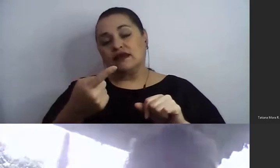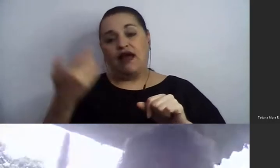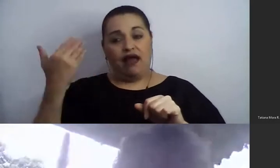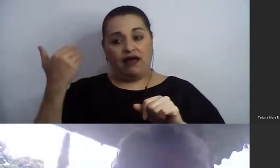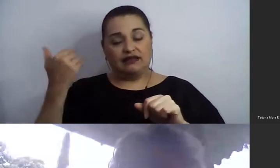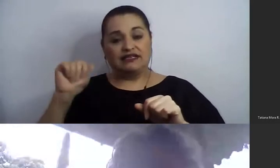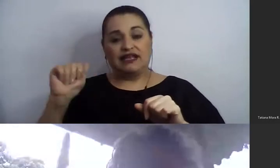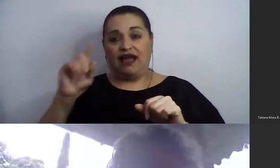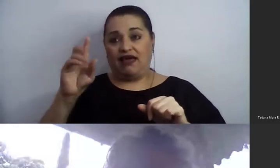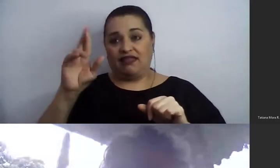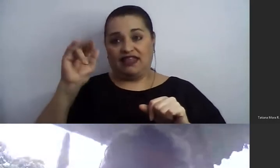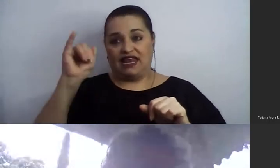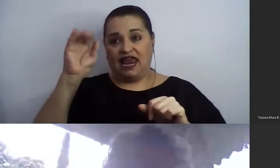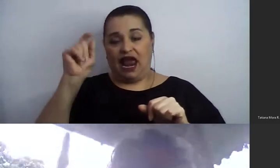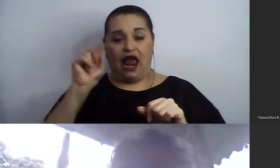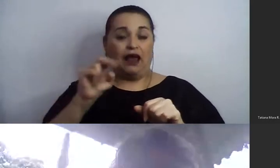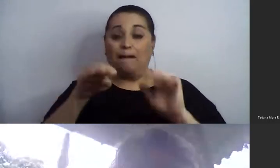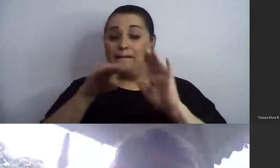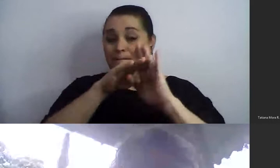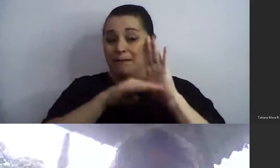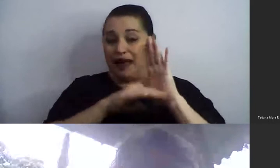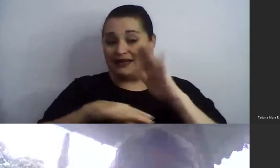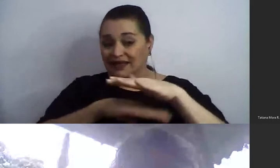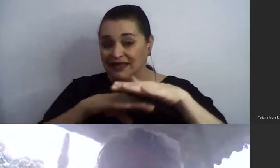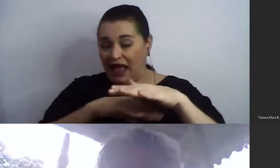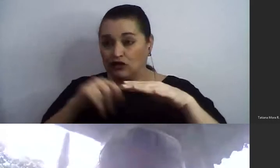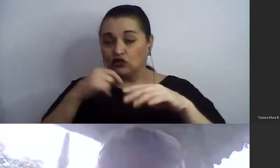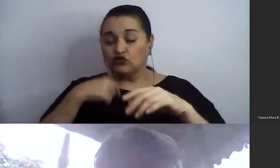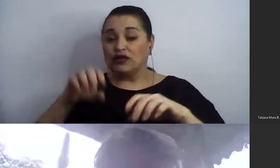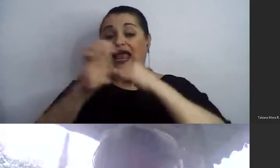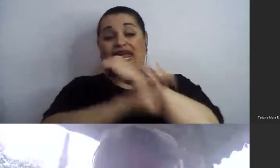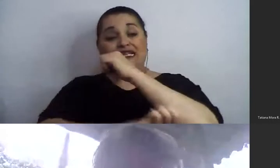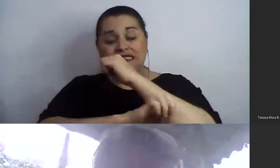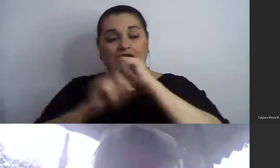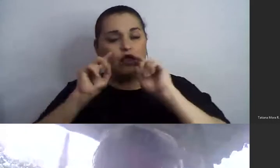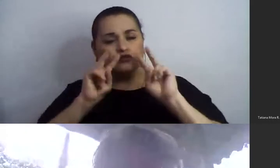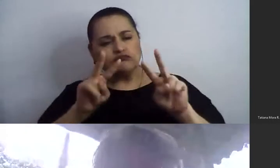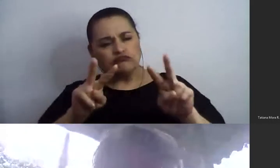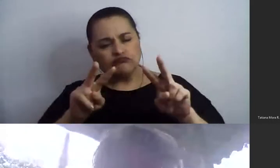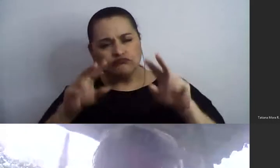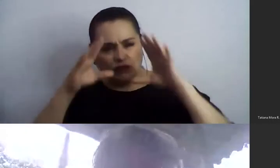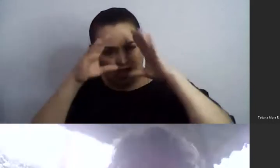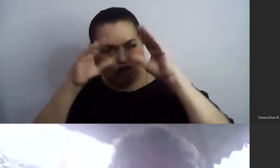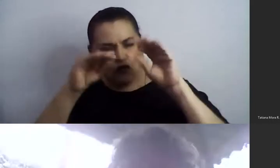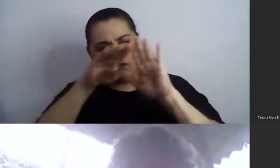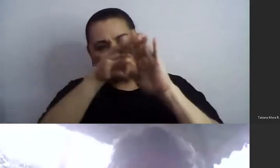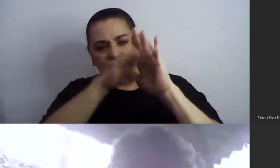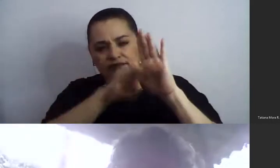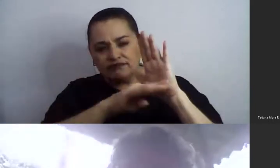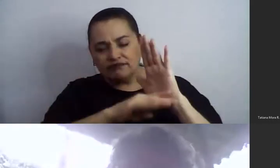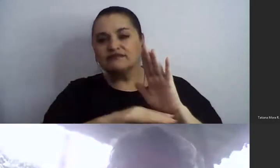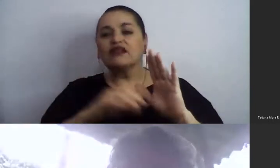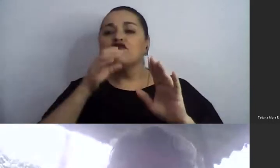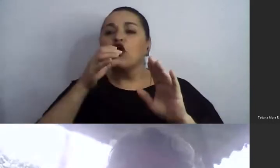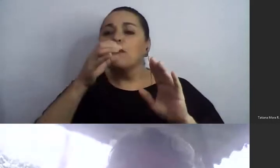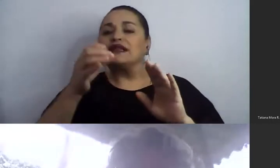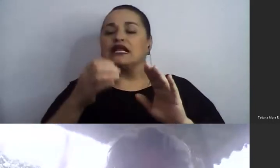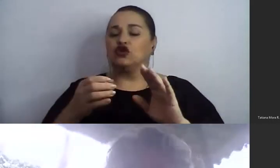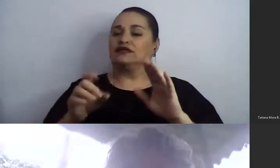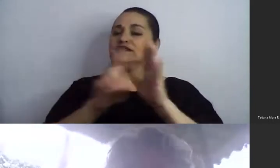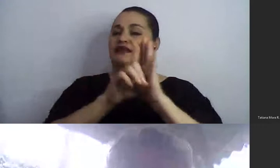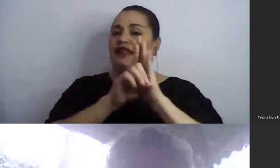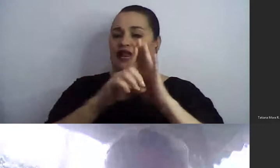Adrián una base de datos para que los estados registren rastreen e informen sobre la implementación de las recomendaciones de derechos